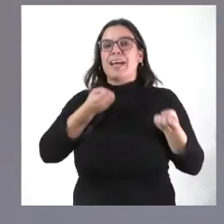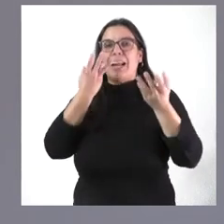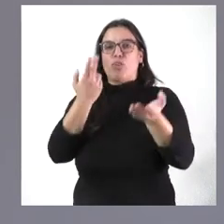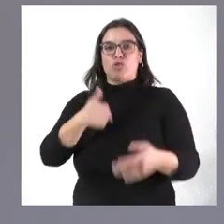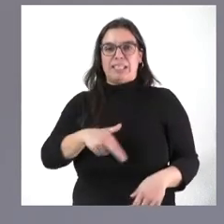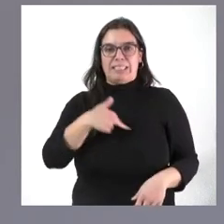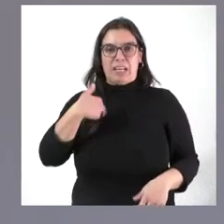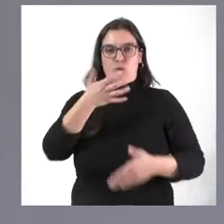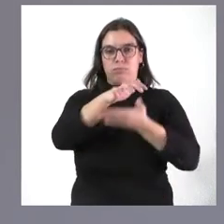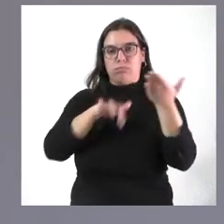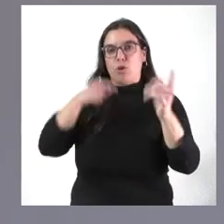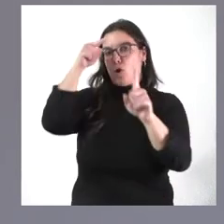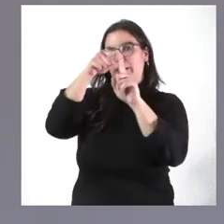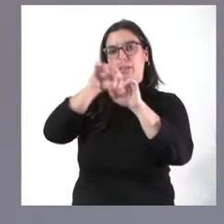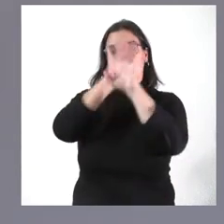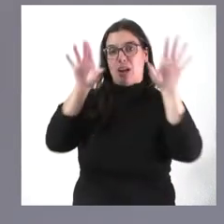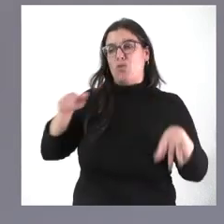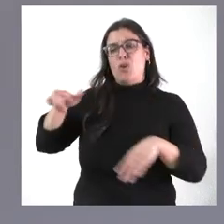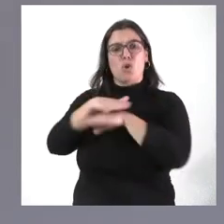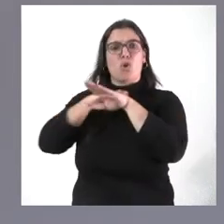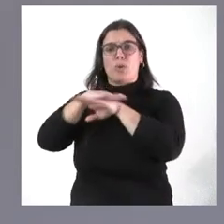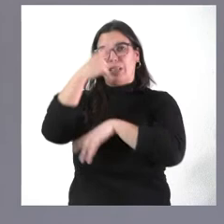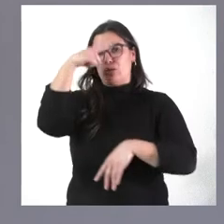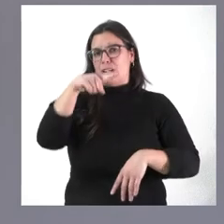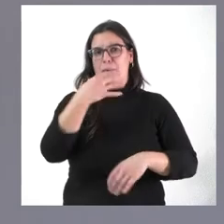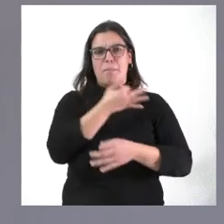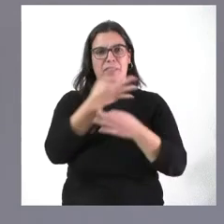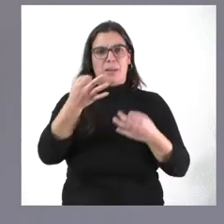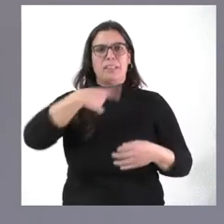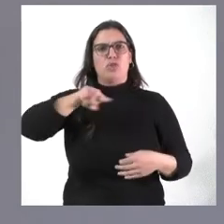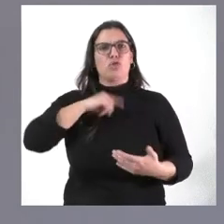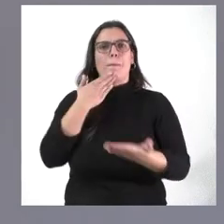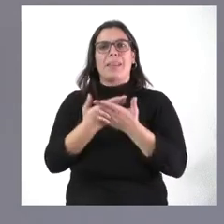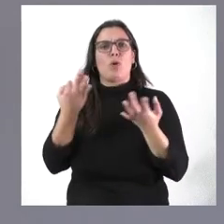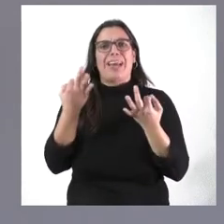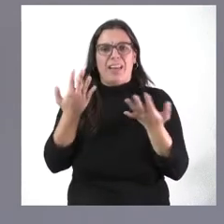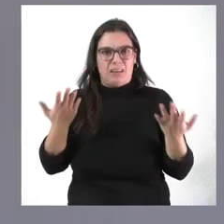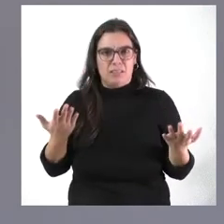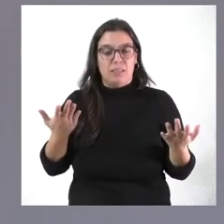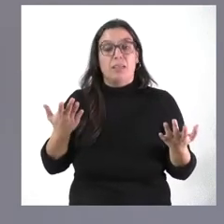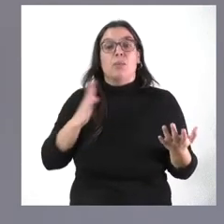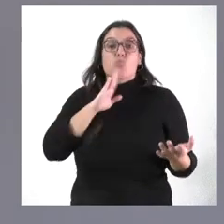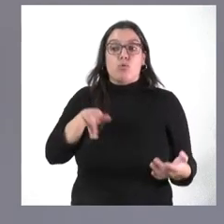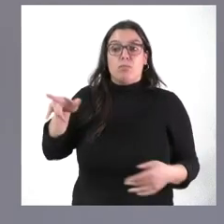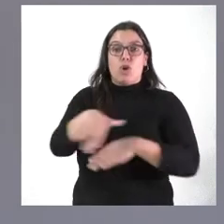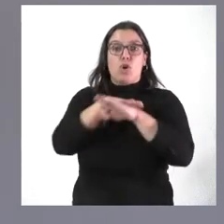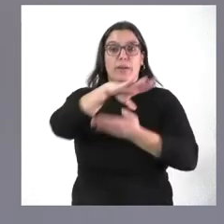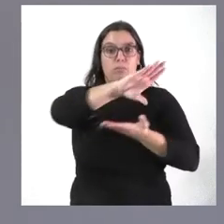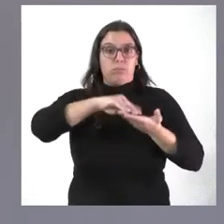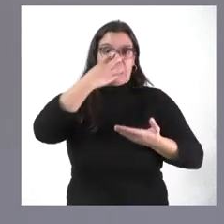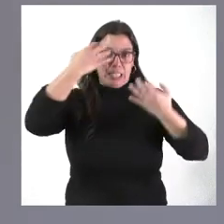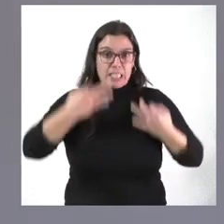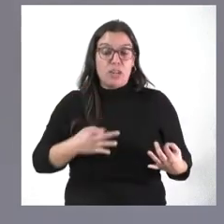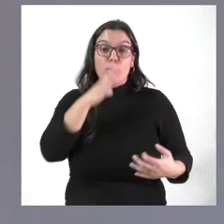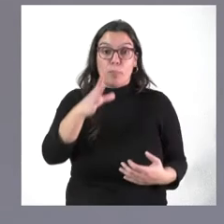donde dejamos claros Cuáles son los objetivos el gobierno Sabe qué es lo que demandamos qué es lo que pedimos y sería bueno también que el gobierno tomara esto En serio Porque